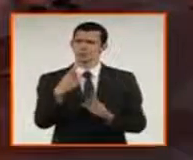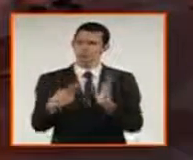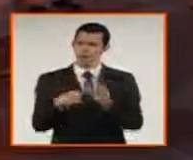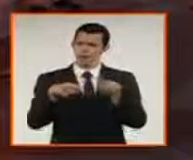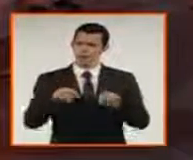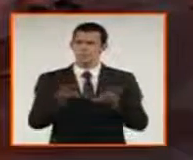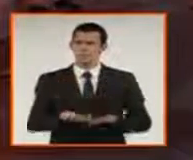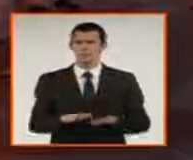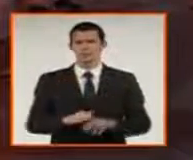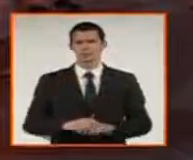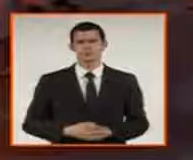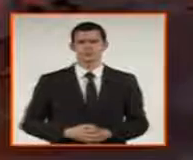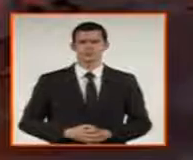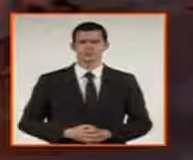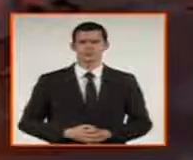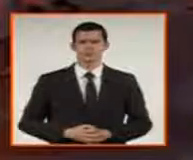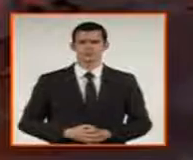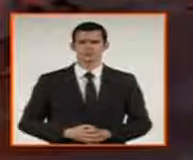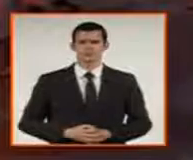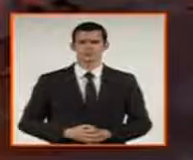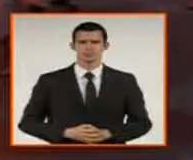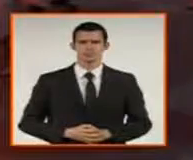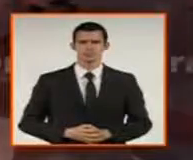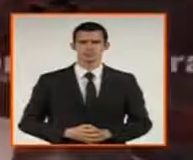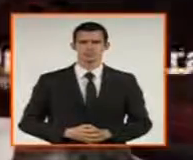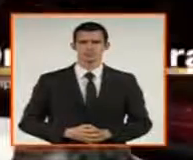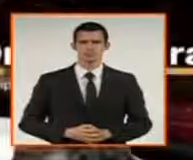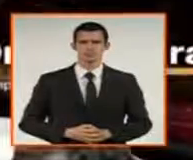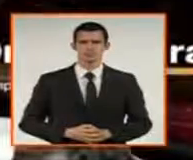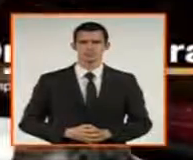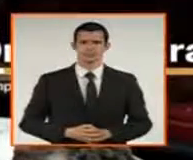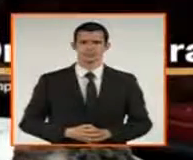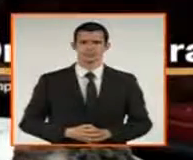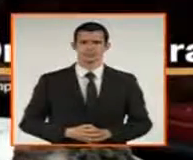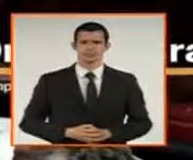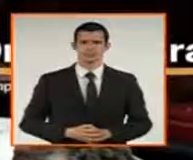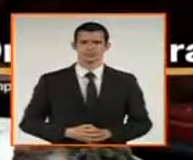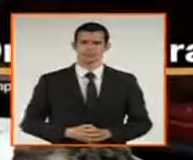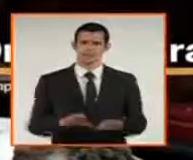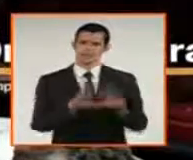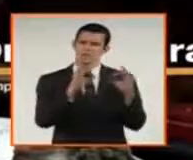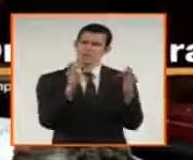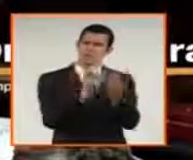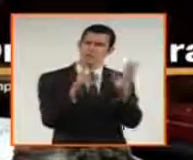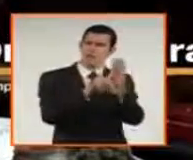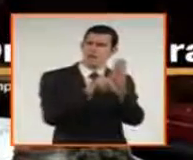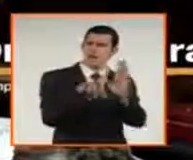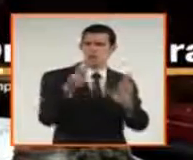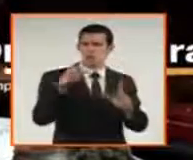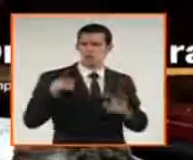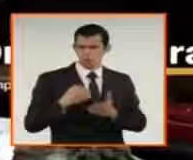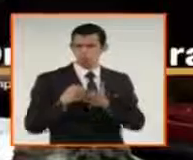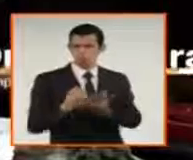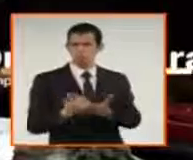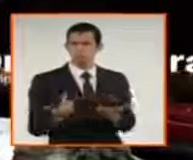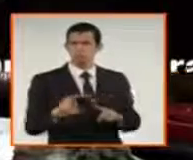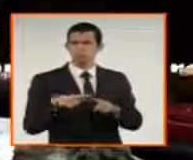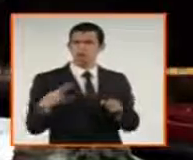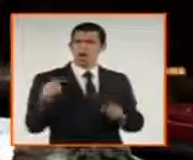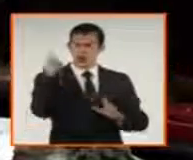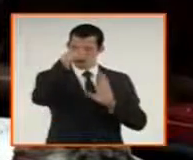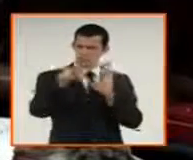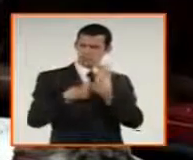de nuestra mesa. Yo apoyo el Código de las Familias porque me reconoce con mis particularidades,